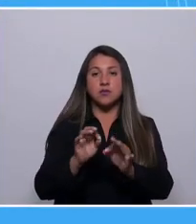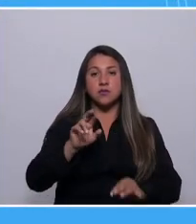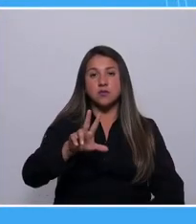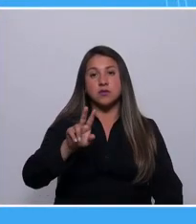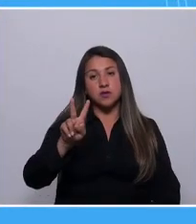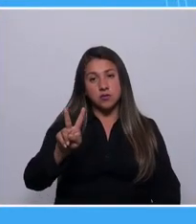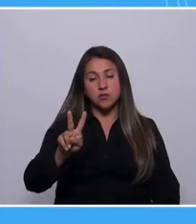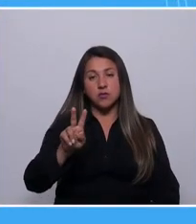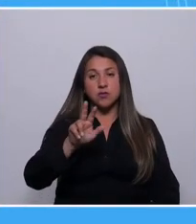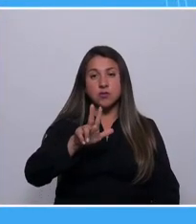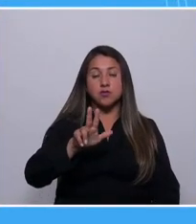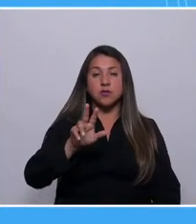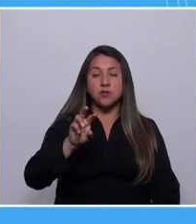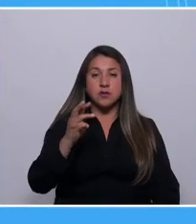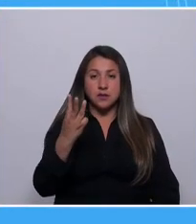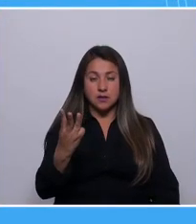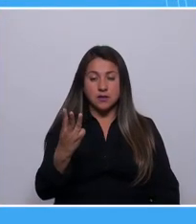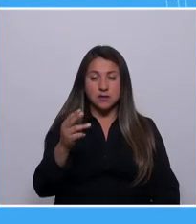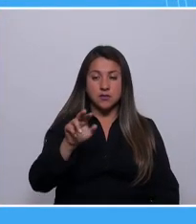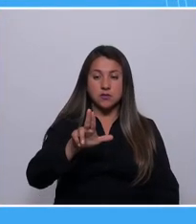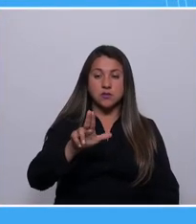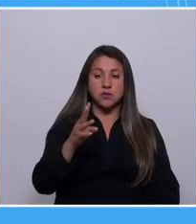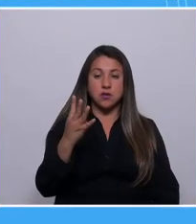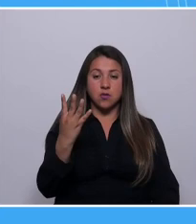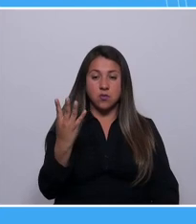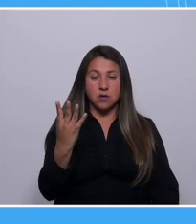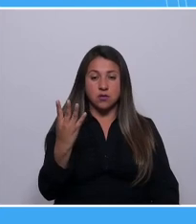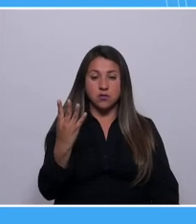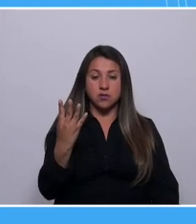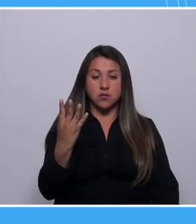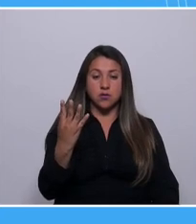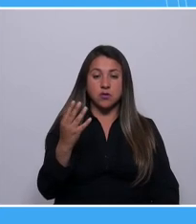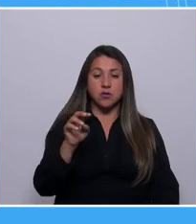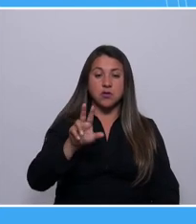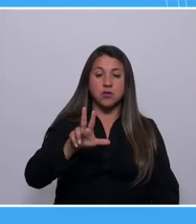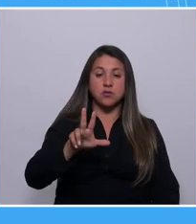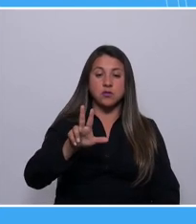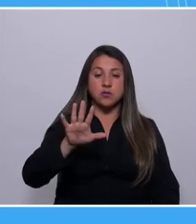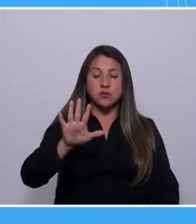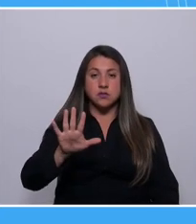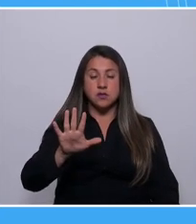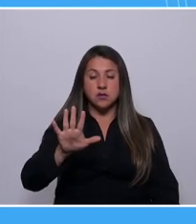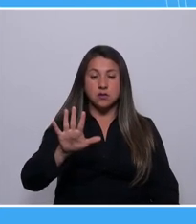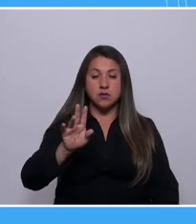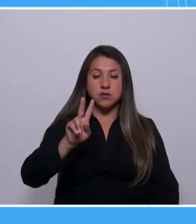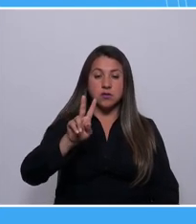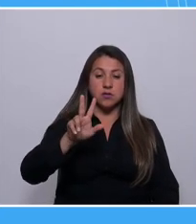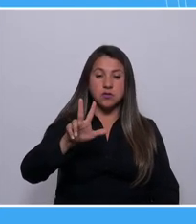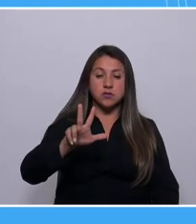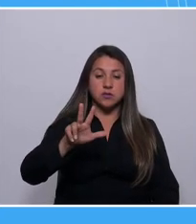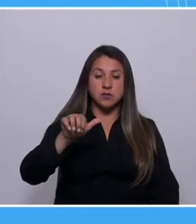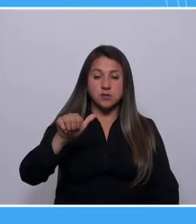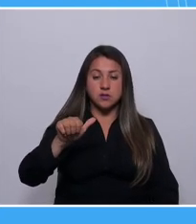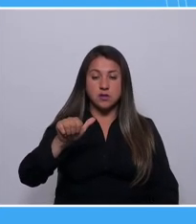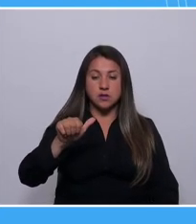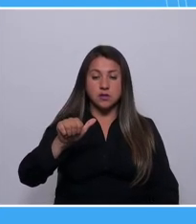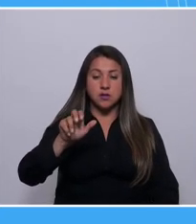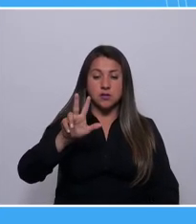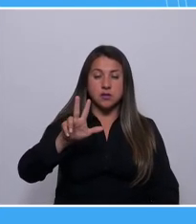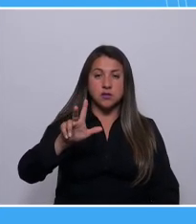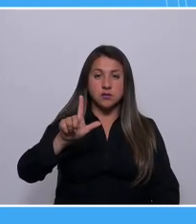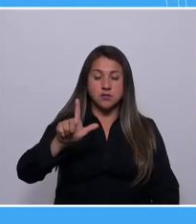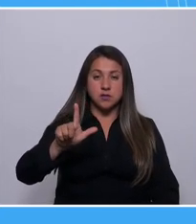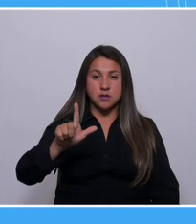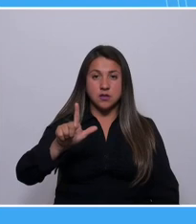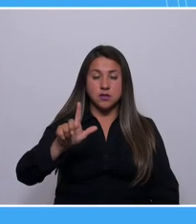82, 83, 84, 85, 86,